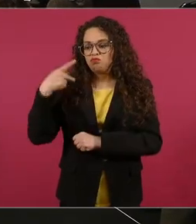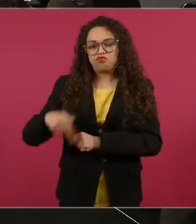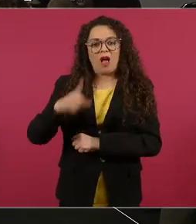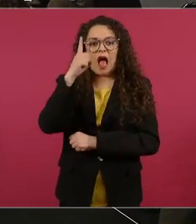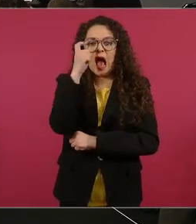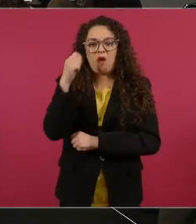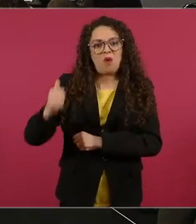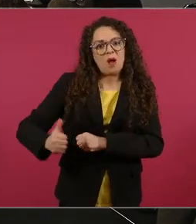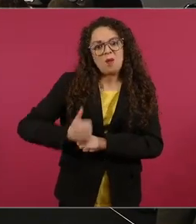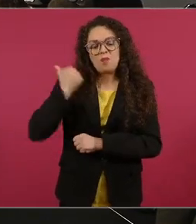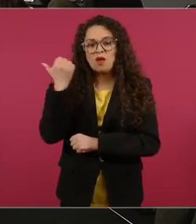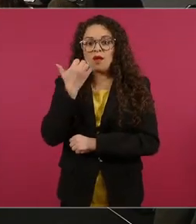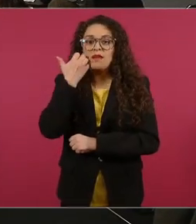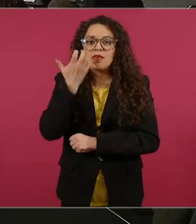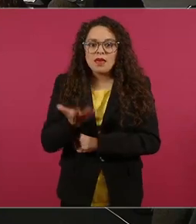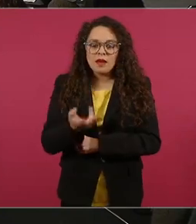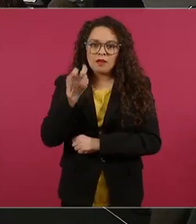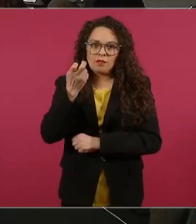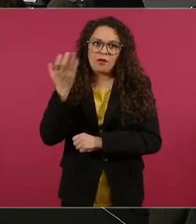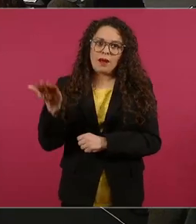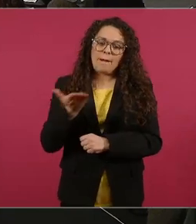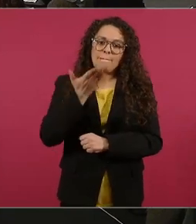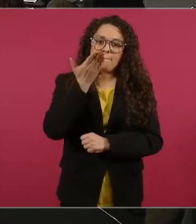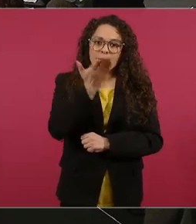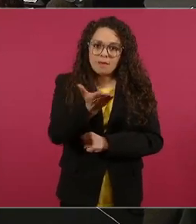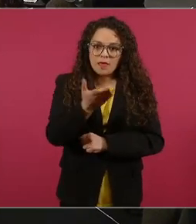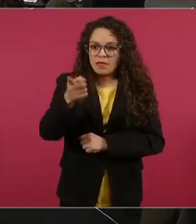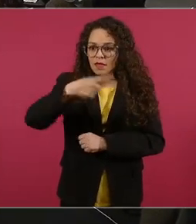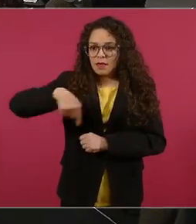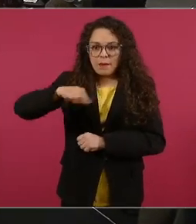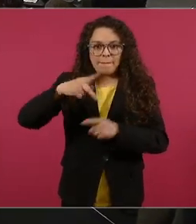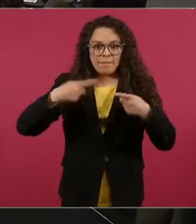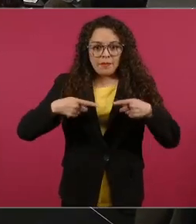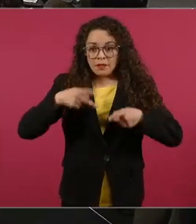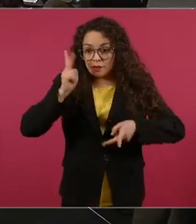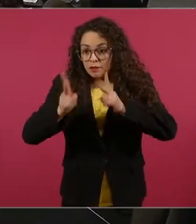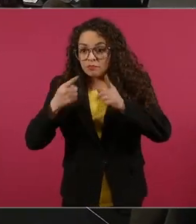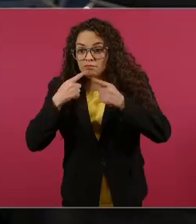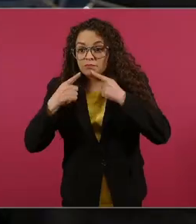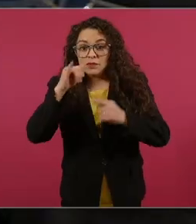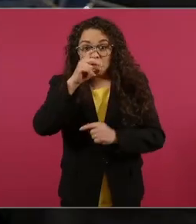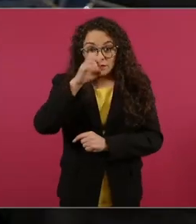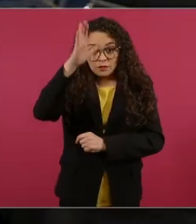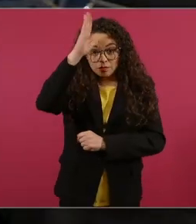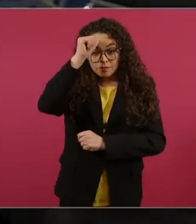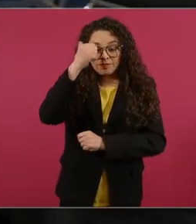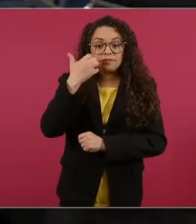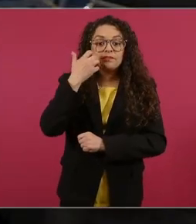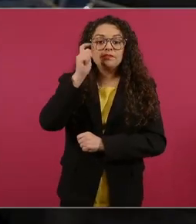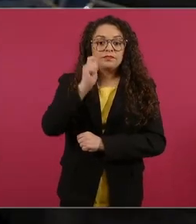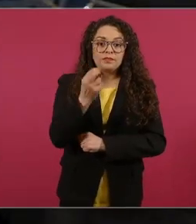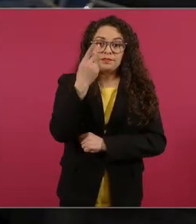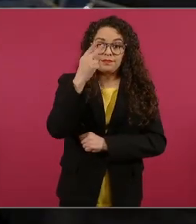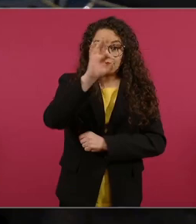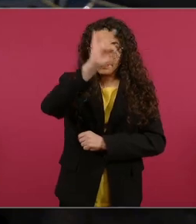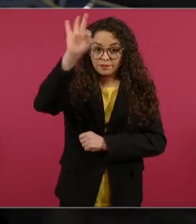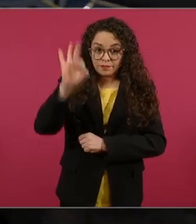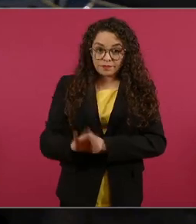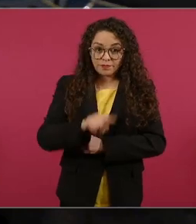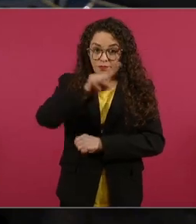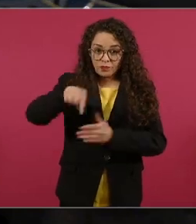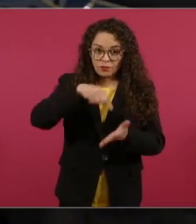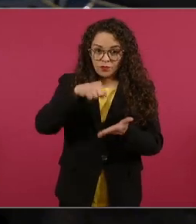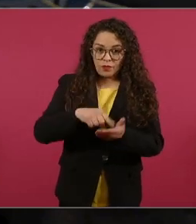están pidiendo, con consenso de la población, es que el 25% de esta presa